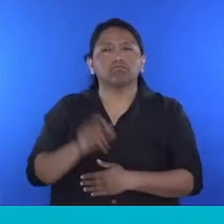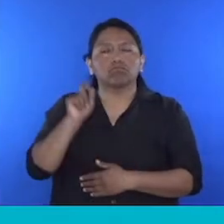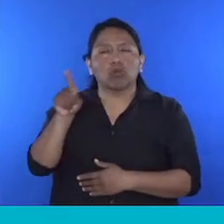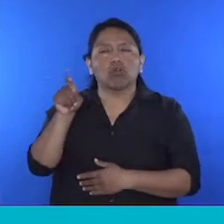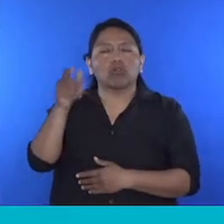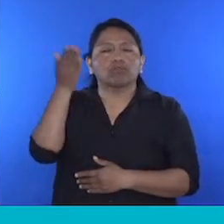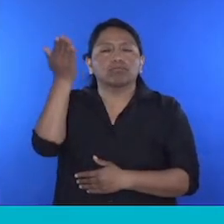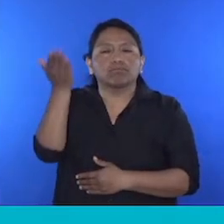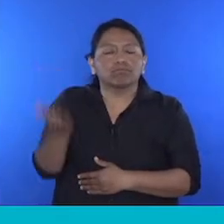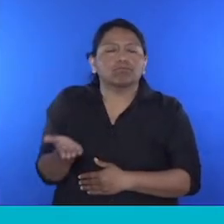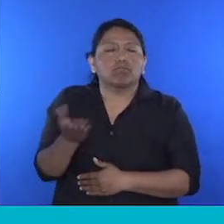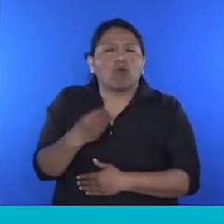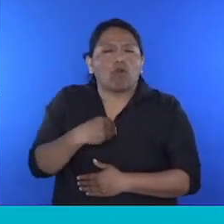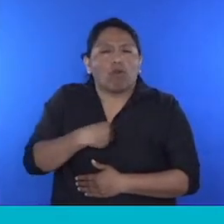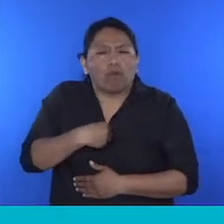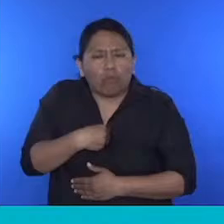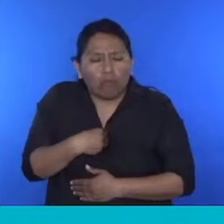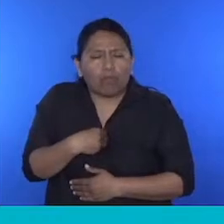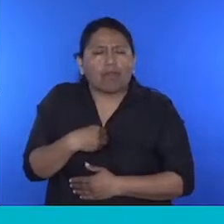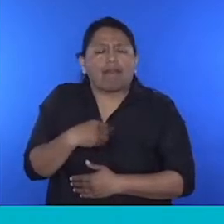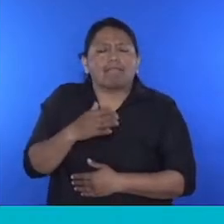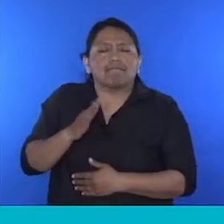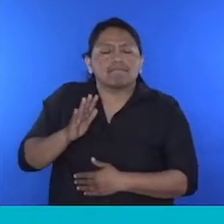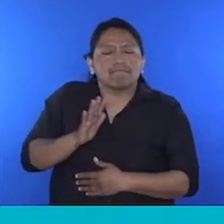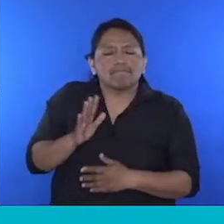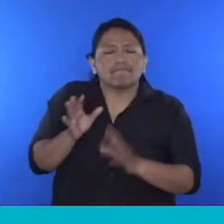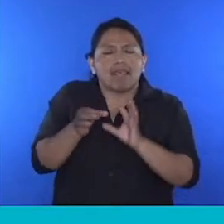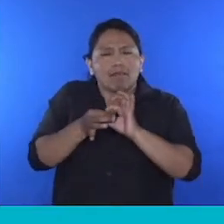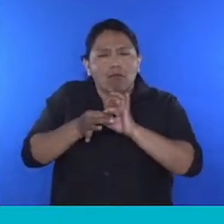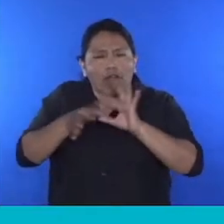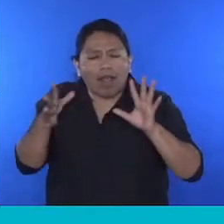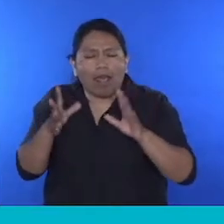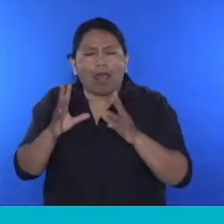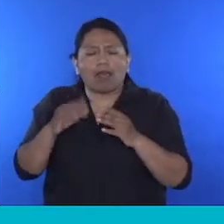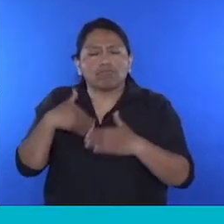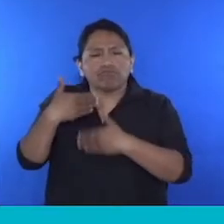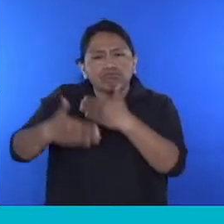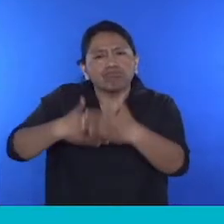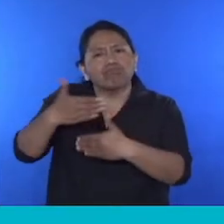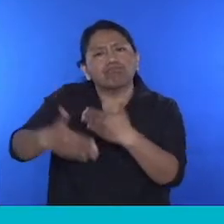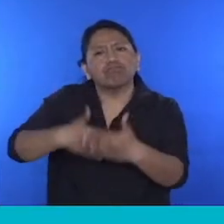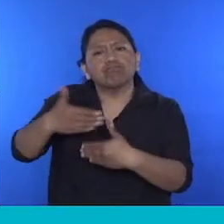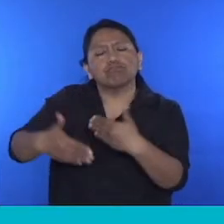como decía antes, por su voluntad democratizadora y modernizadora,